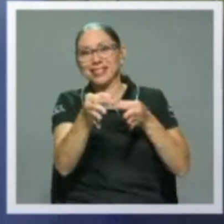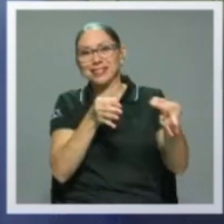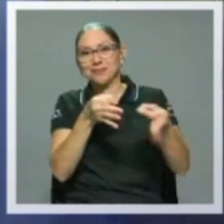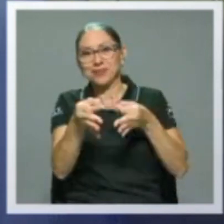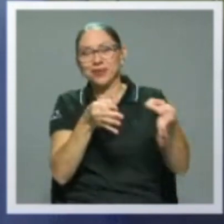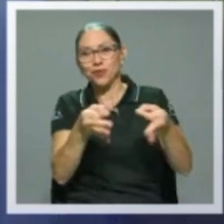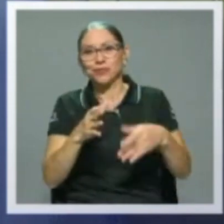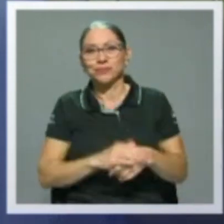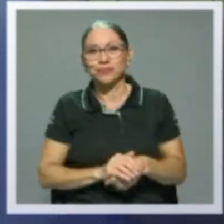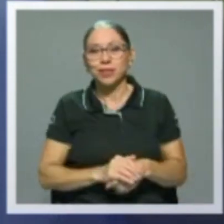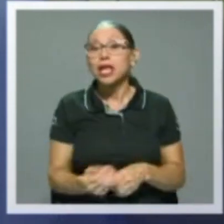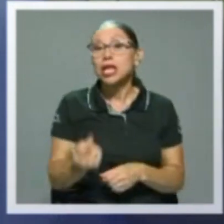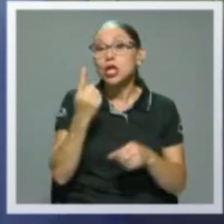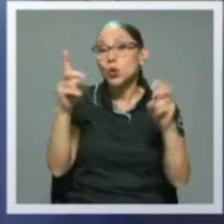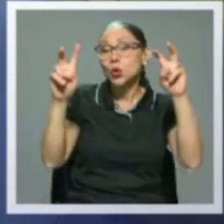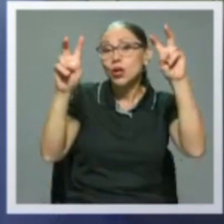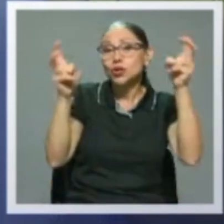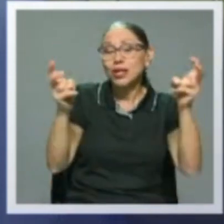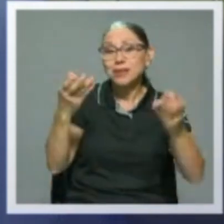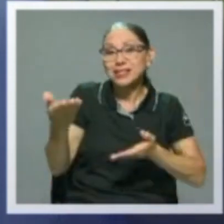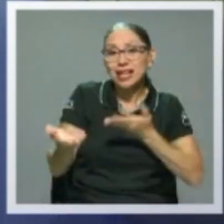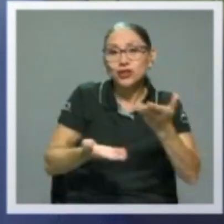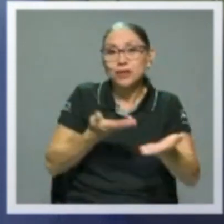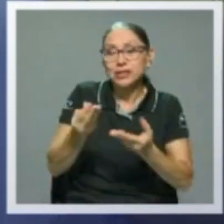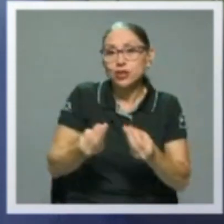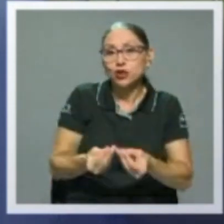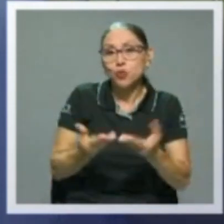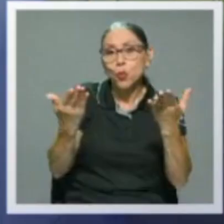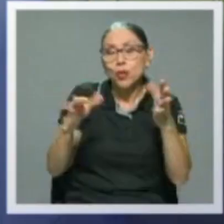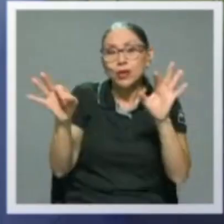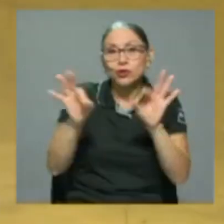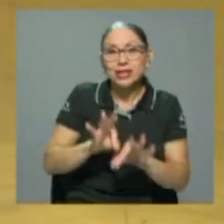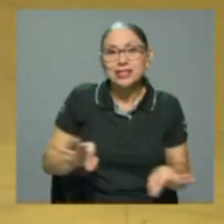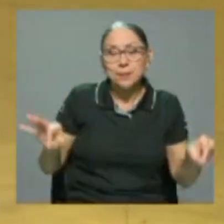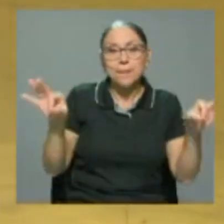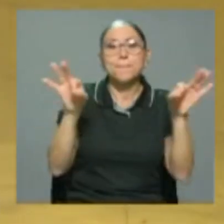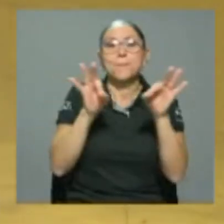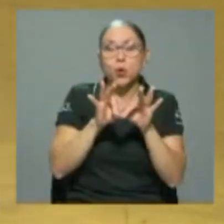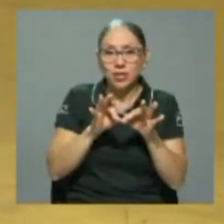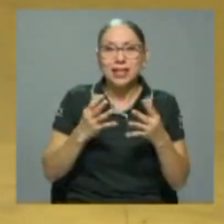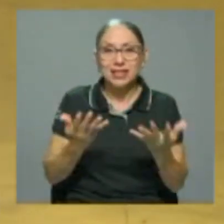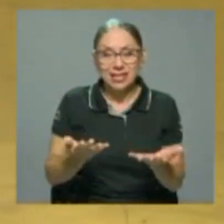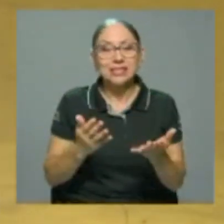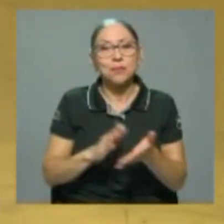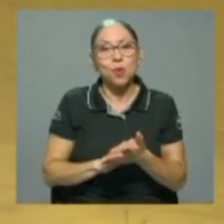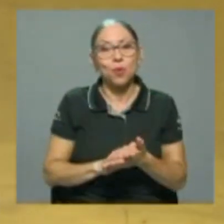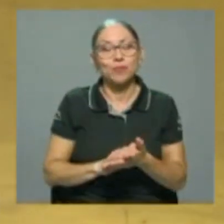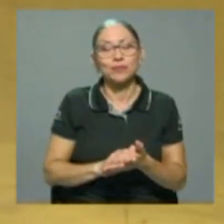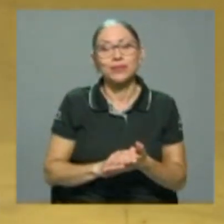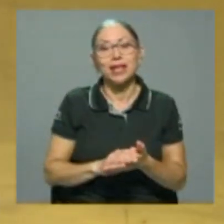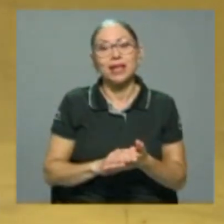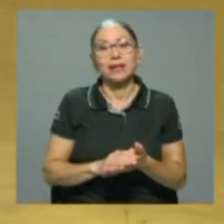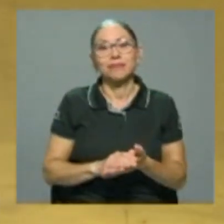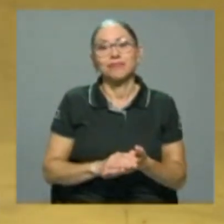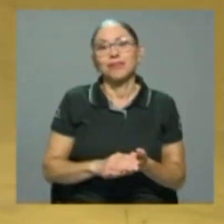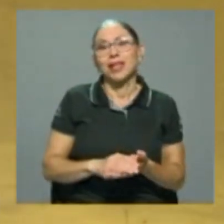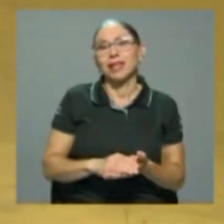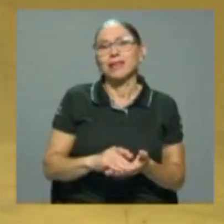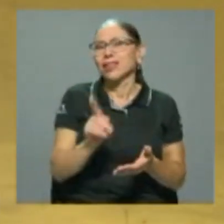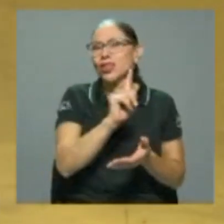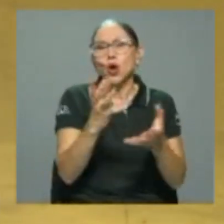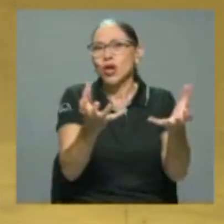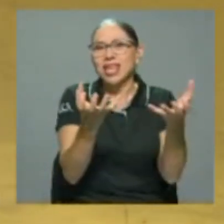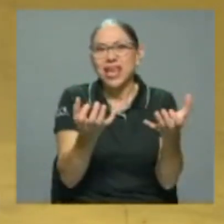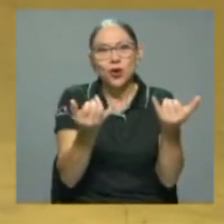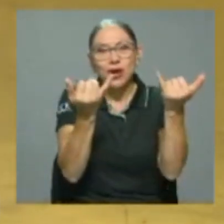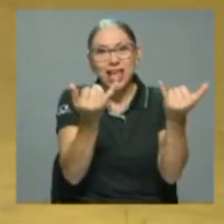uno de los temas en que los servicios públicos es importantísimo, no quiero meterlo en ese tema, sino que lo voy